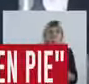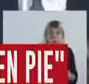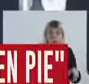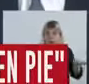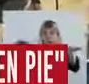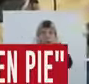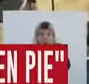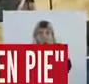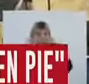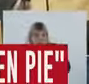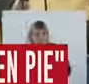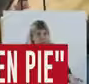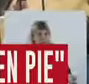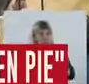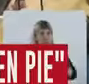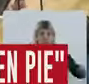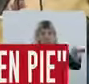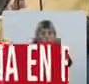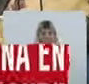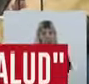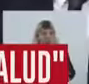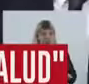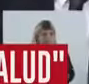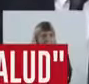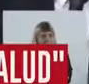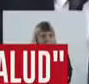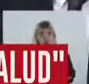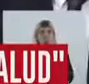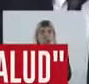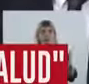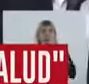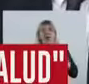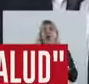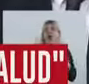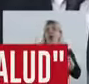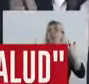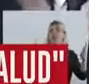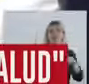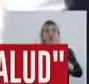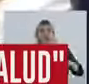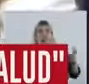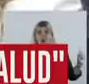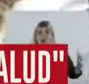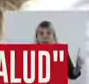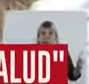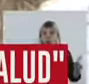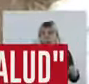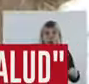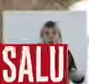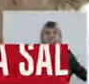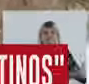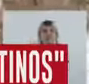hombres. Un país normal no hace diferencias de géneros y a todos abraza.